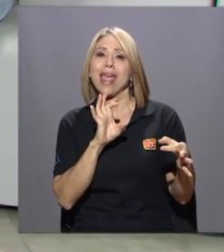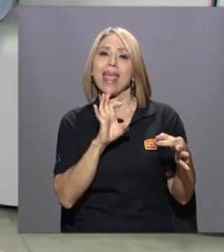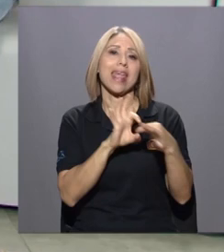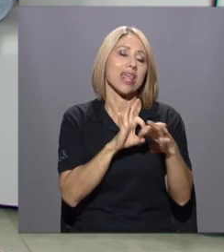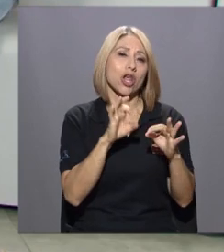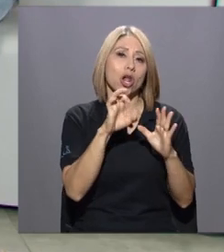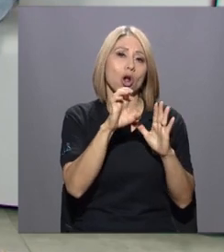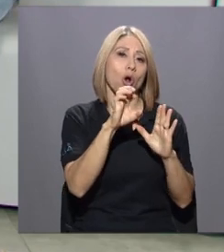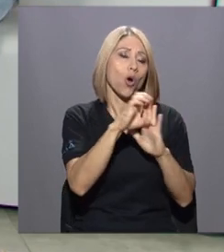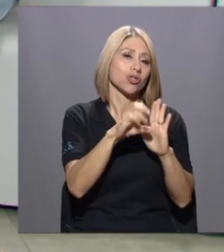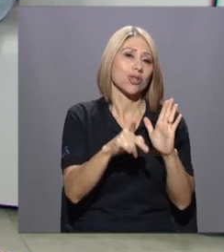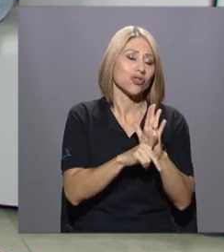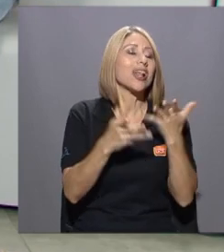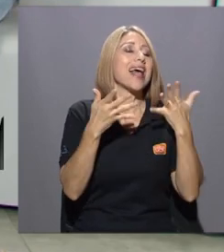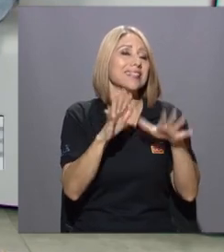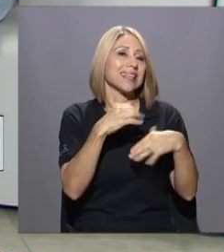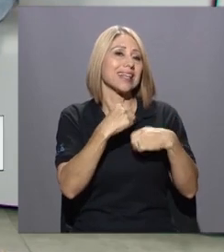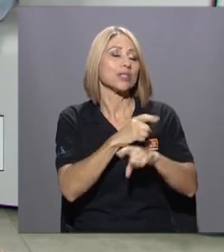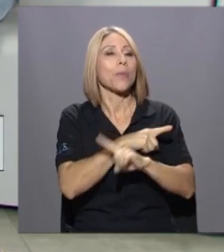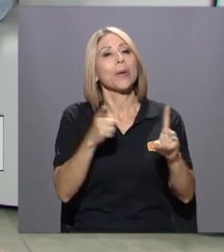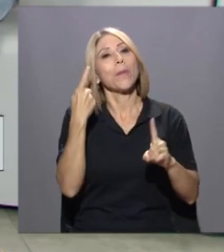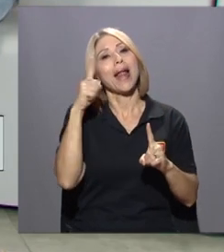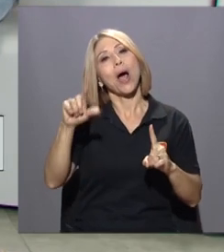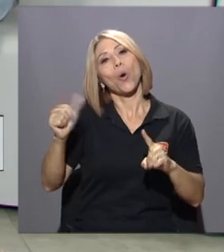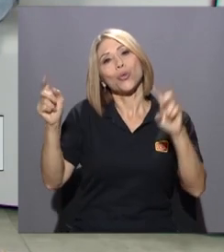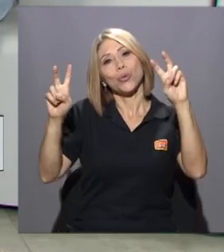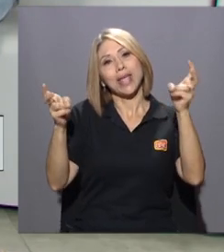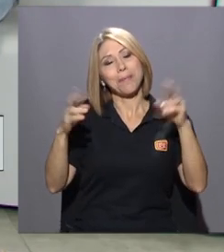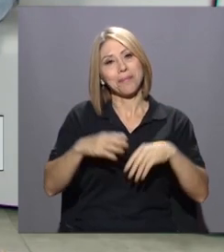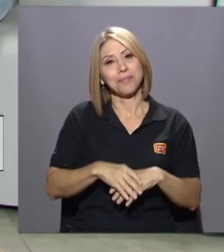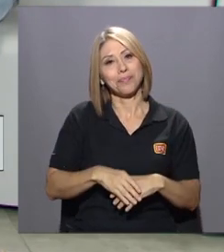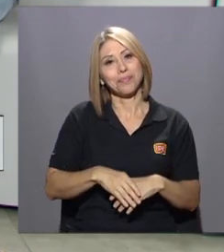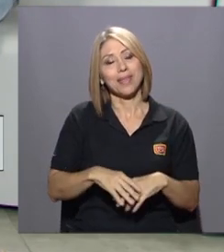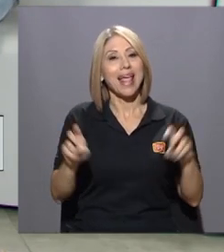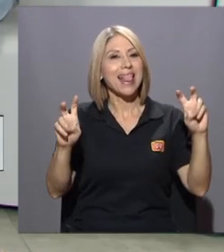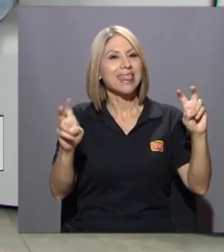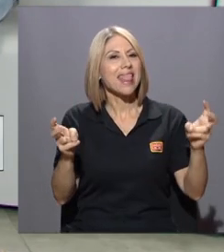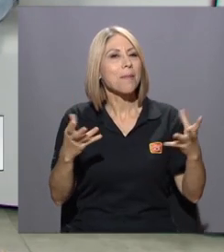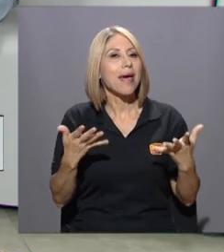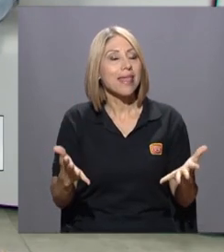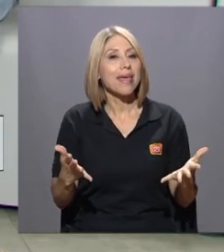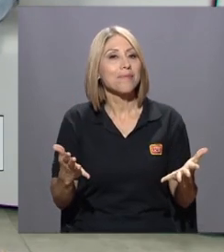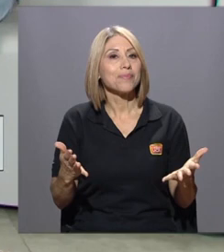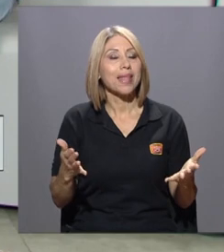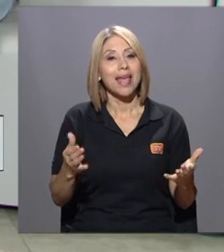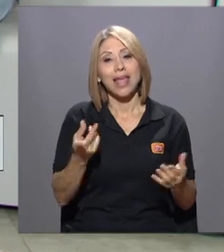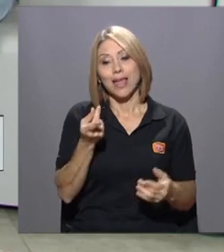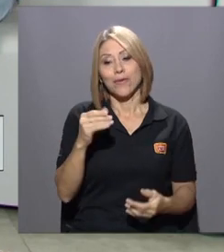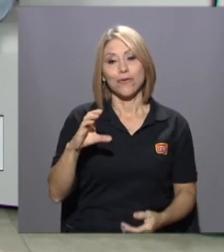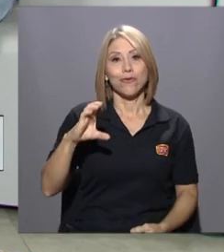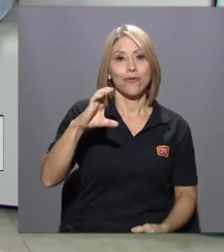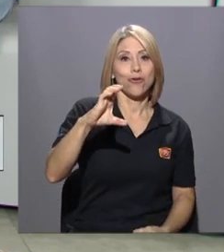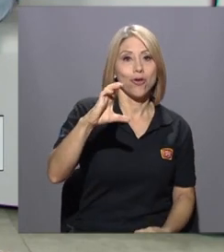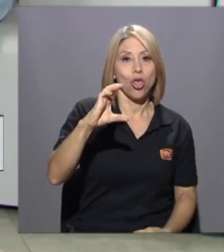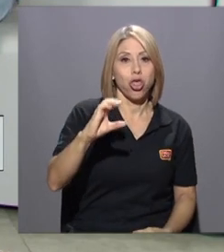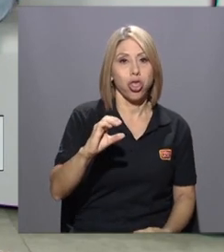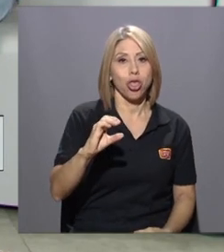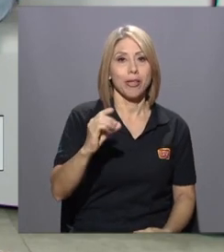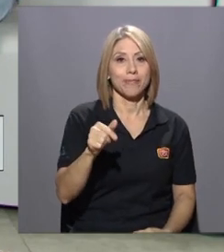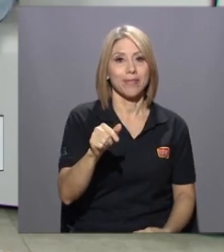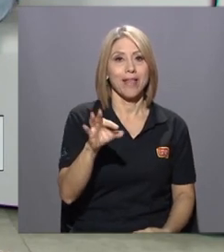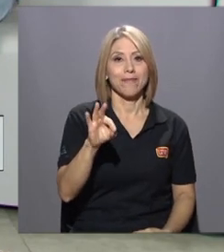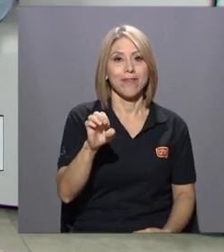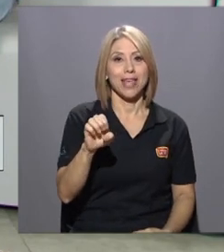pero para otro tema, ¿verdad? Que es el tema de la disminución del FES. Del FES. Y sobre